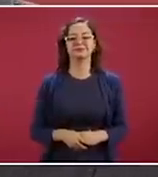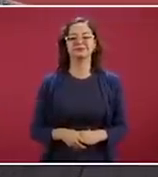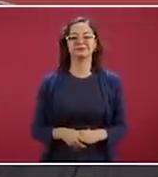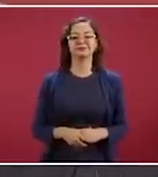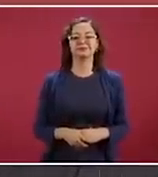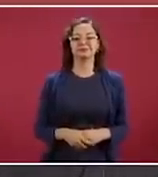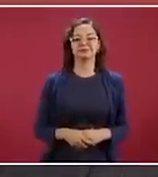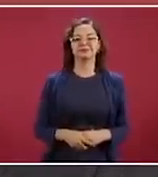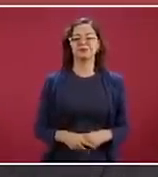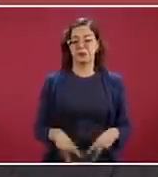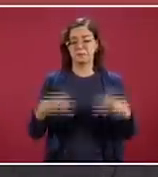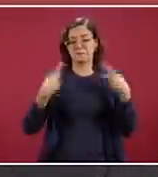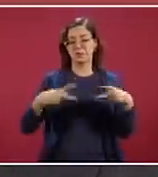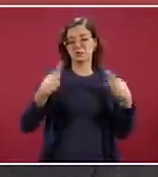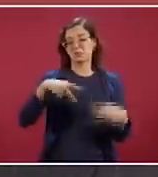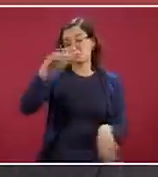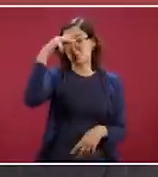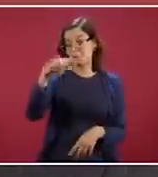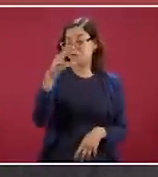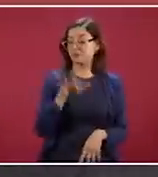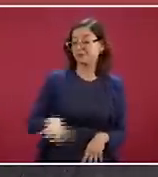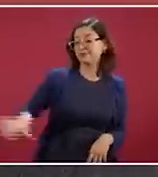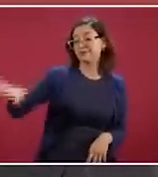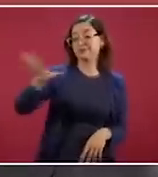es el que